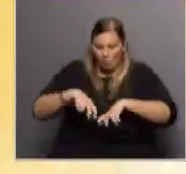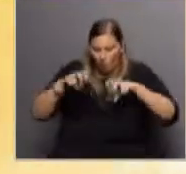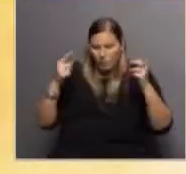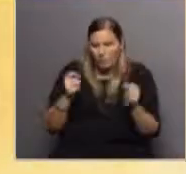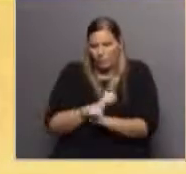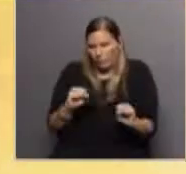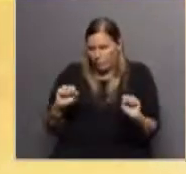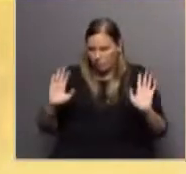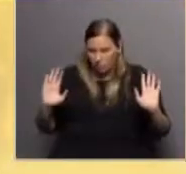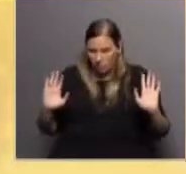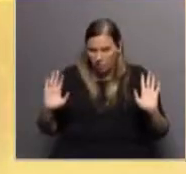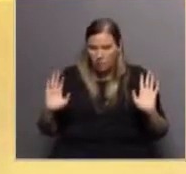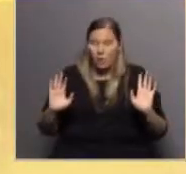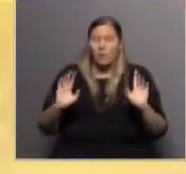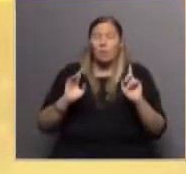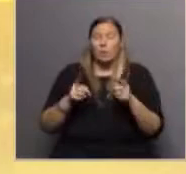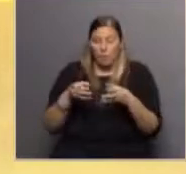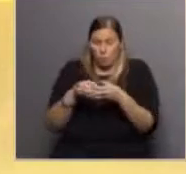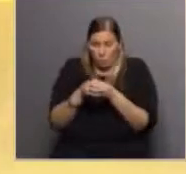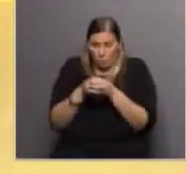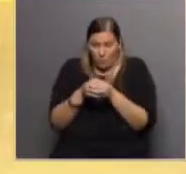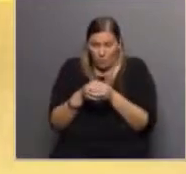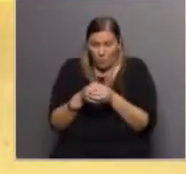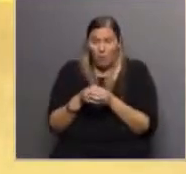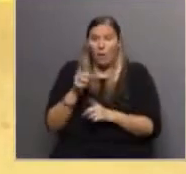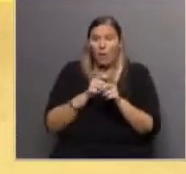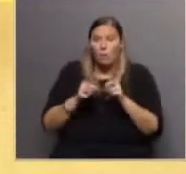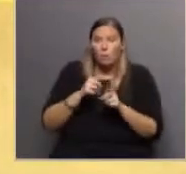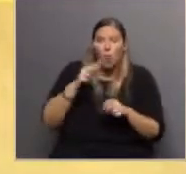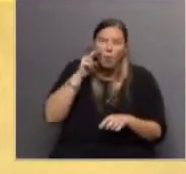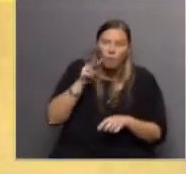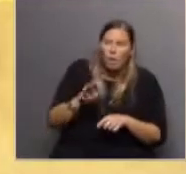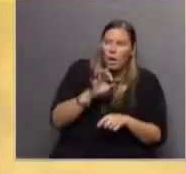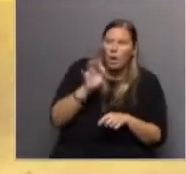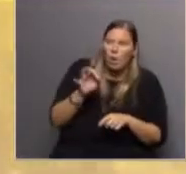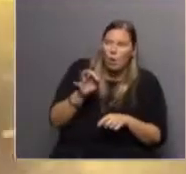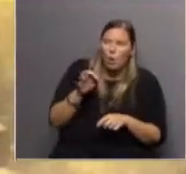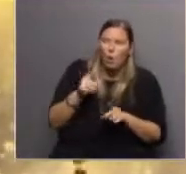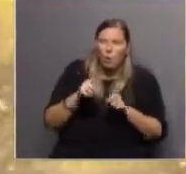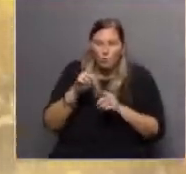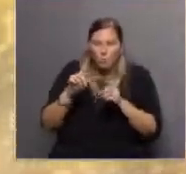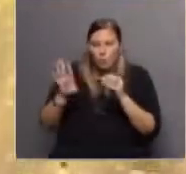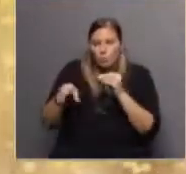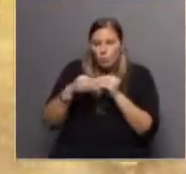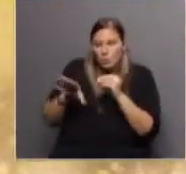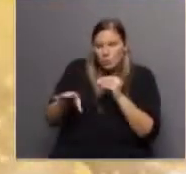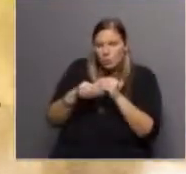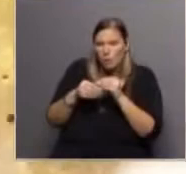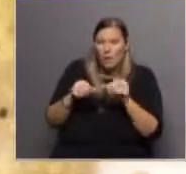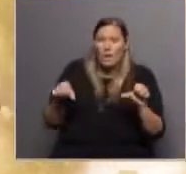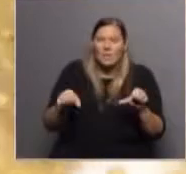es posible. Y a partir de cosas que de repente alguno observa o ve y un par más se suman, se van